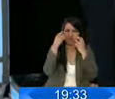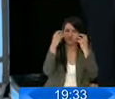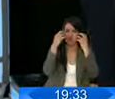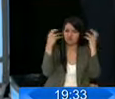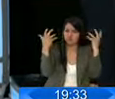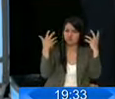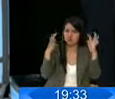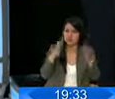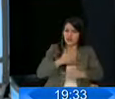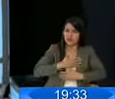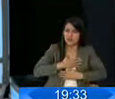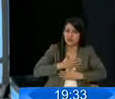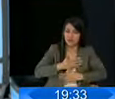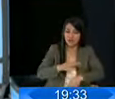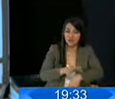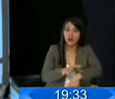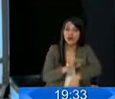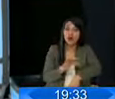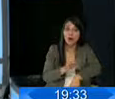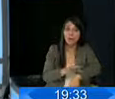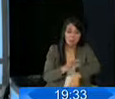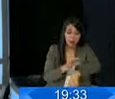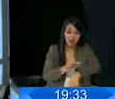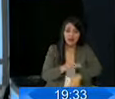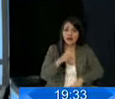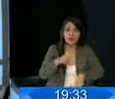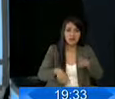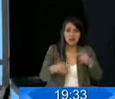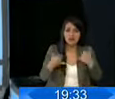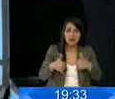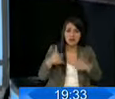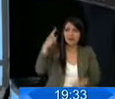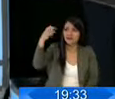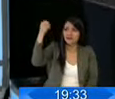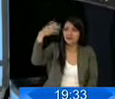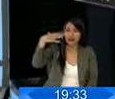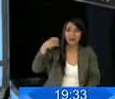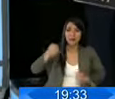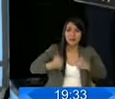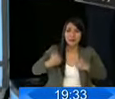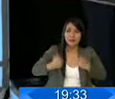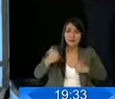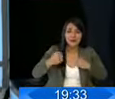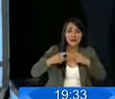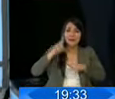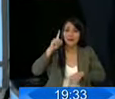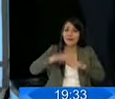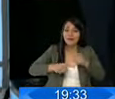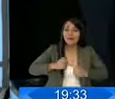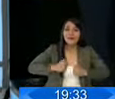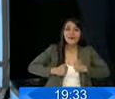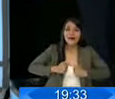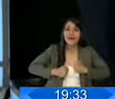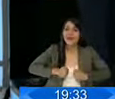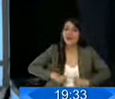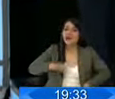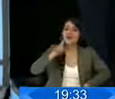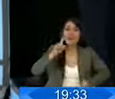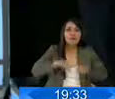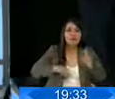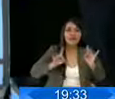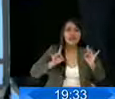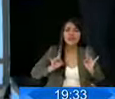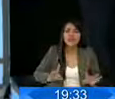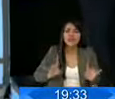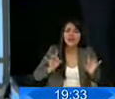Y solo imagínense que la ropa lo lastima, no puede jugar, tomar el sol, correr e incluso bañarse resulta